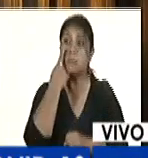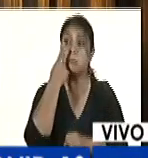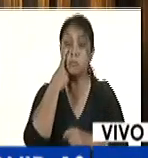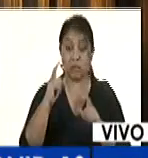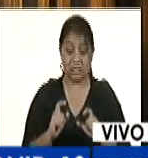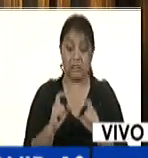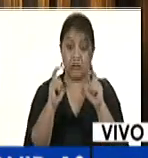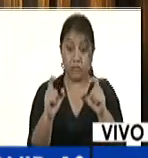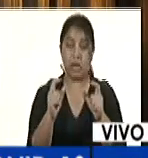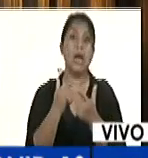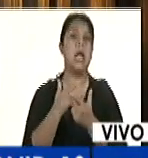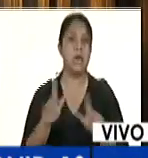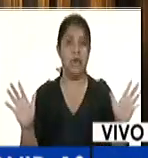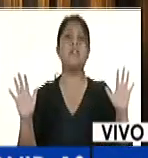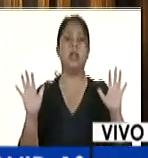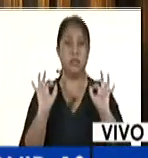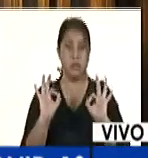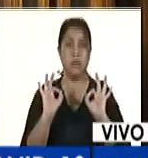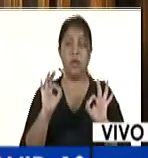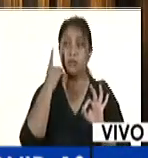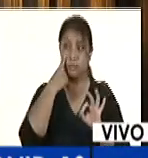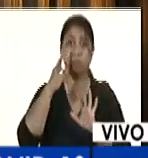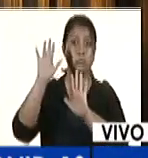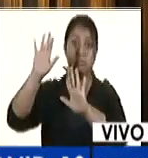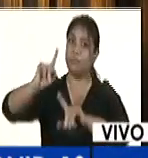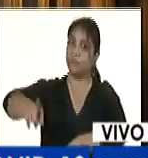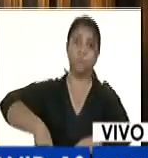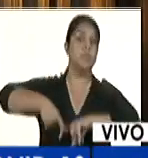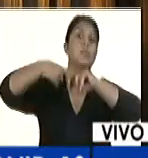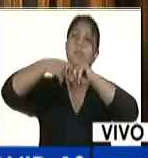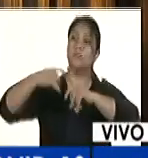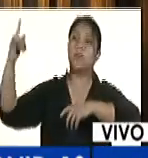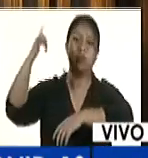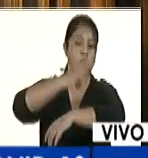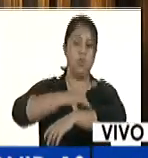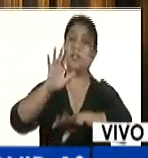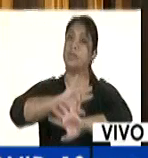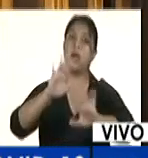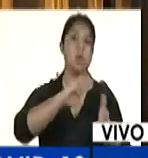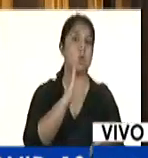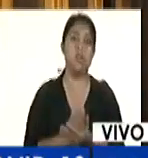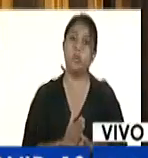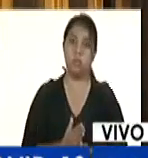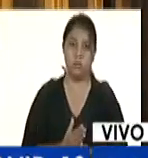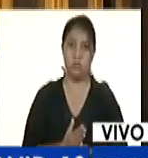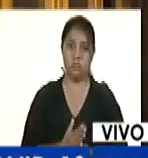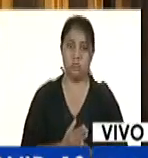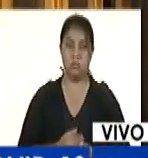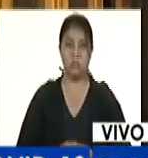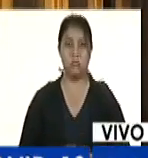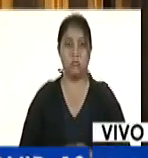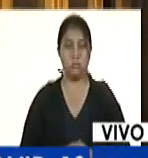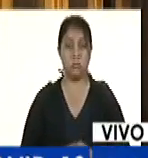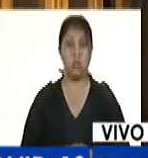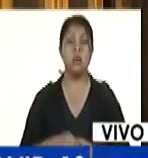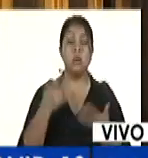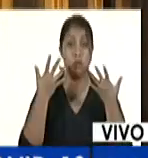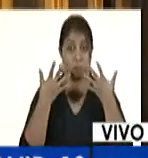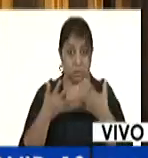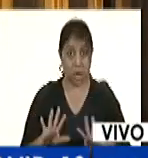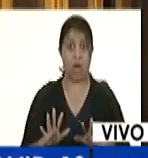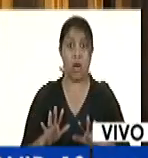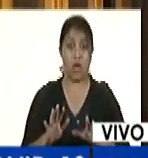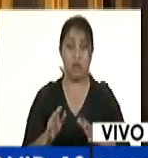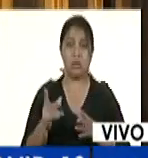están libres del coronavirus, quedan en suspenso los vuelos de deportados. Se ha permitido nada más